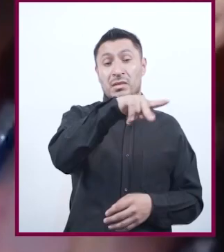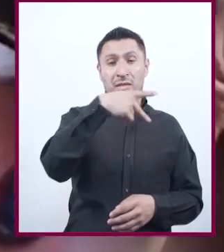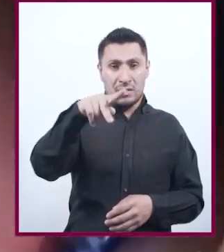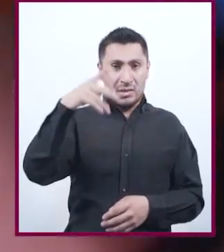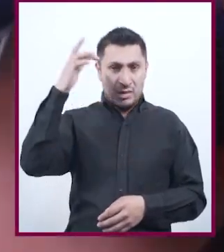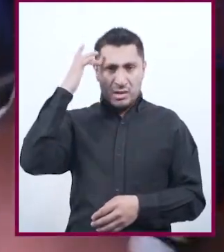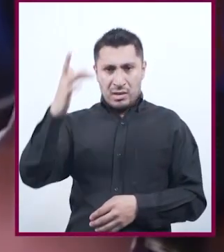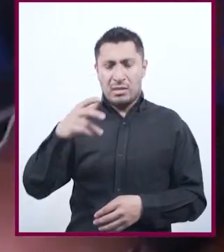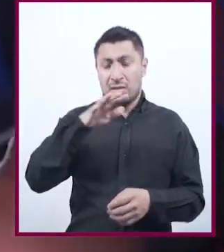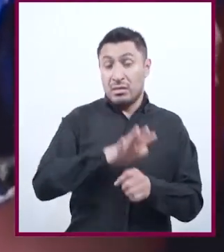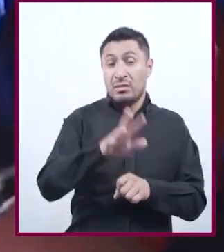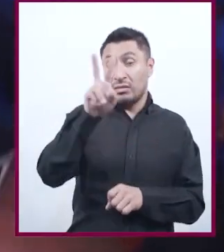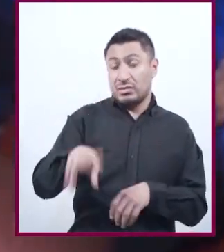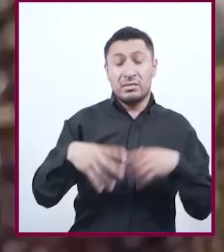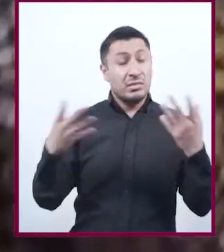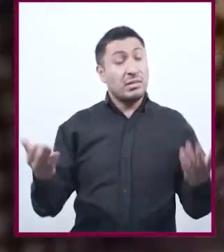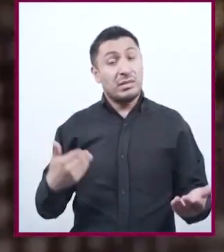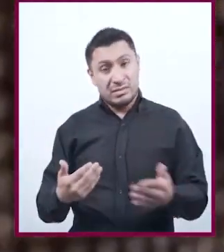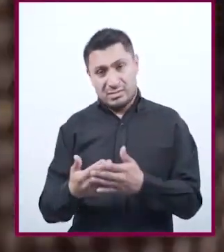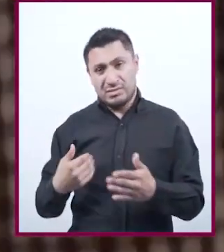rato, tiene su forma